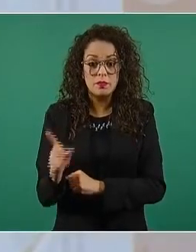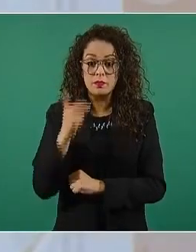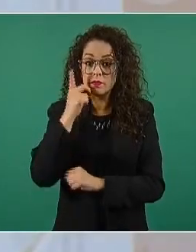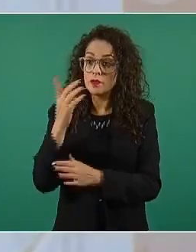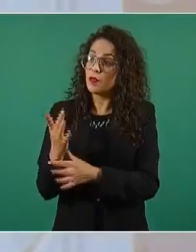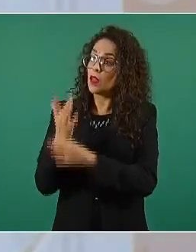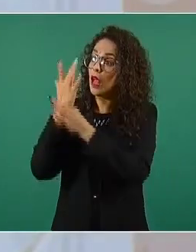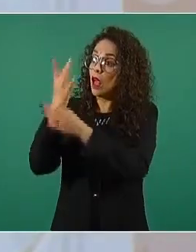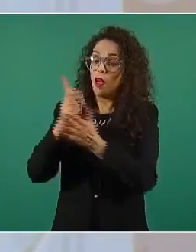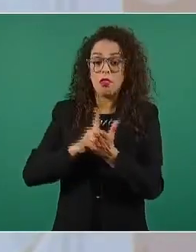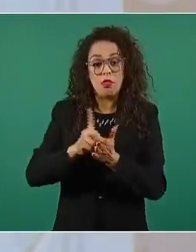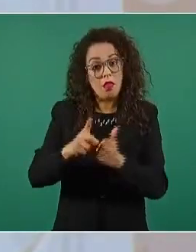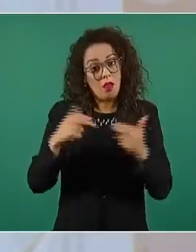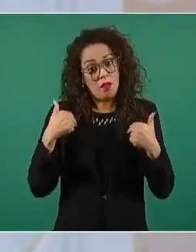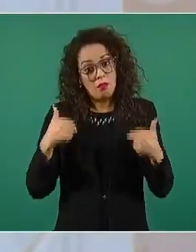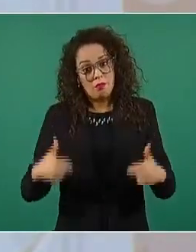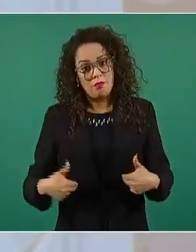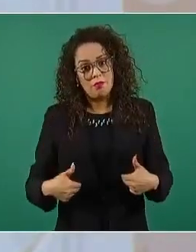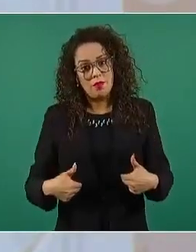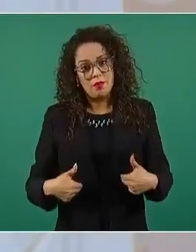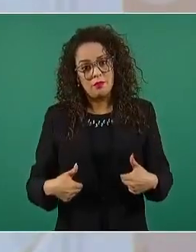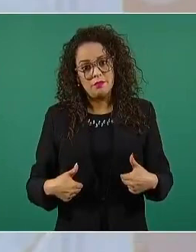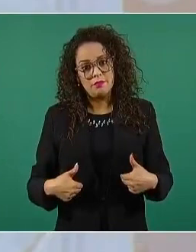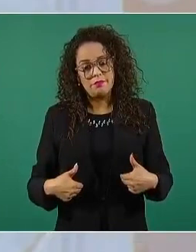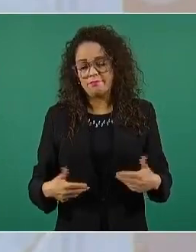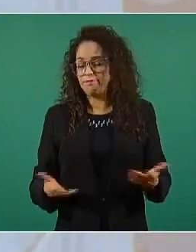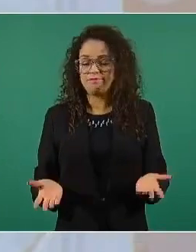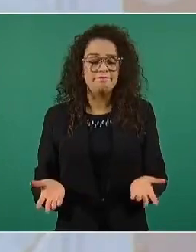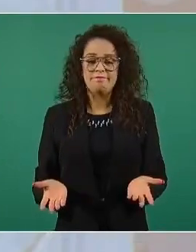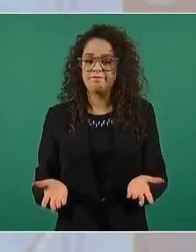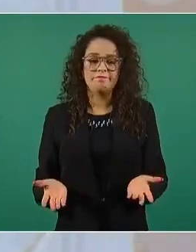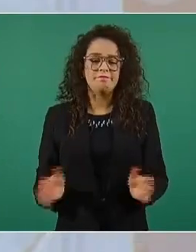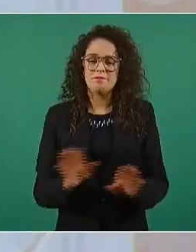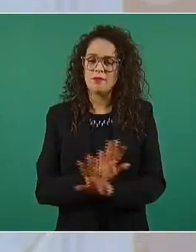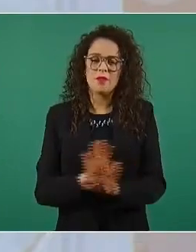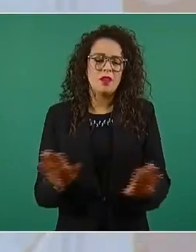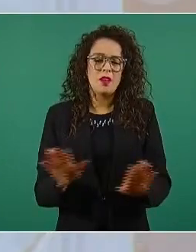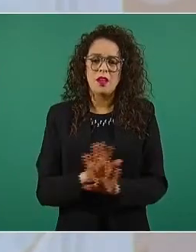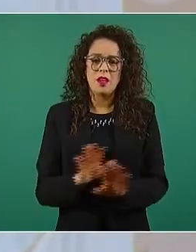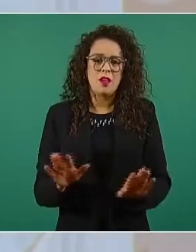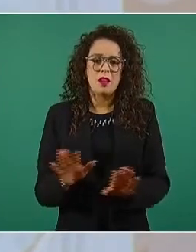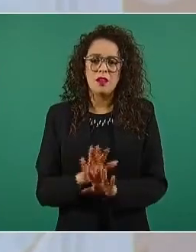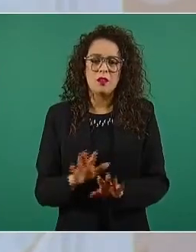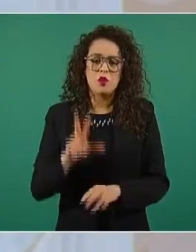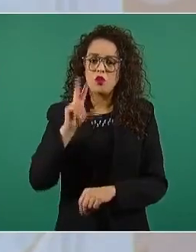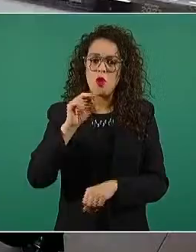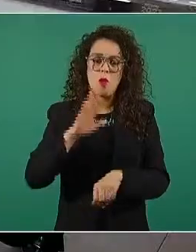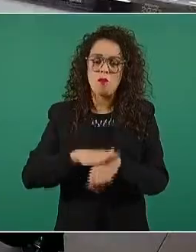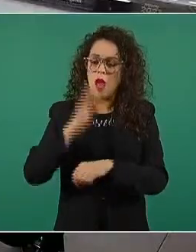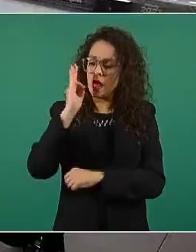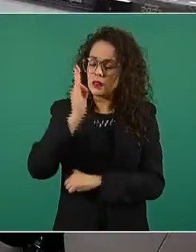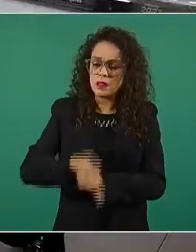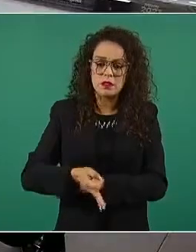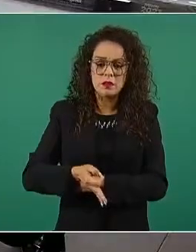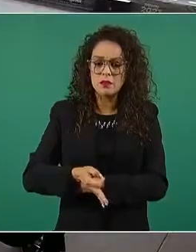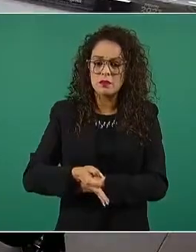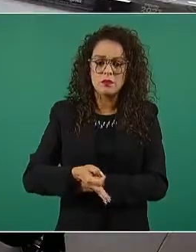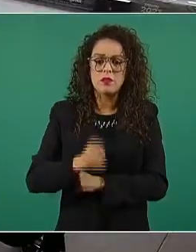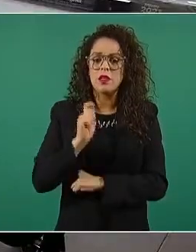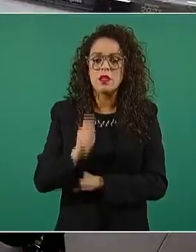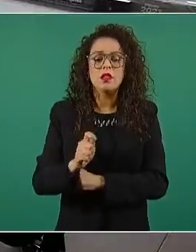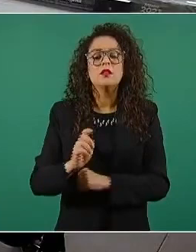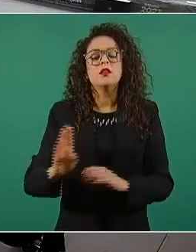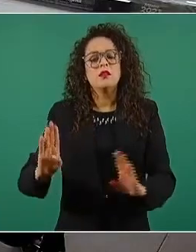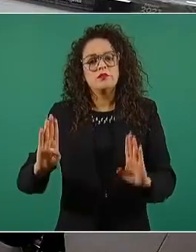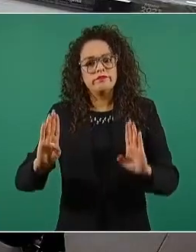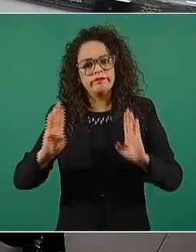los derechos humanos. No debemos aceptar que el poder militar,